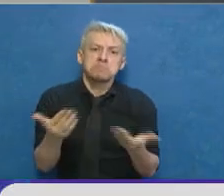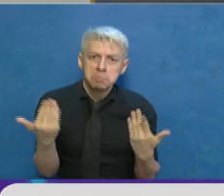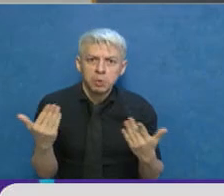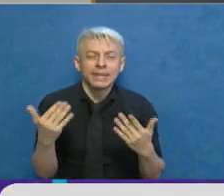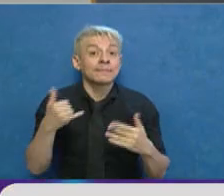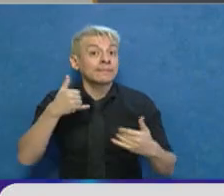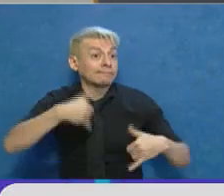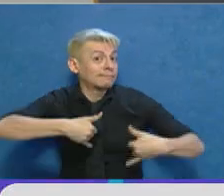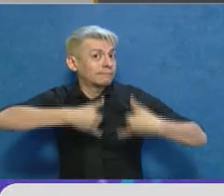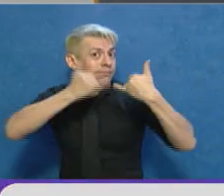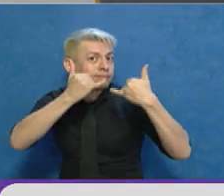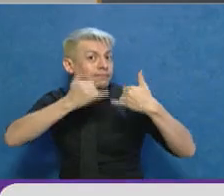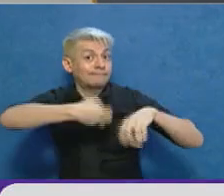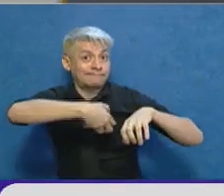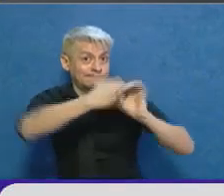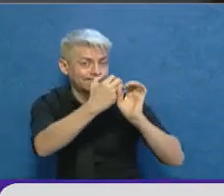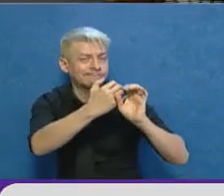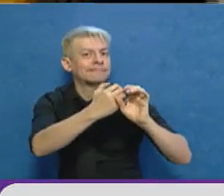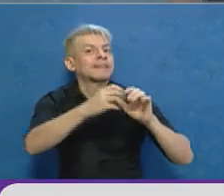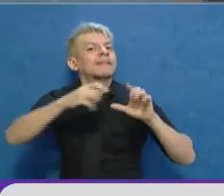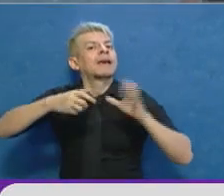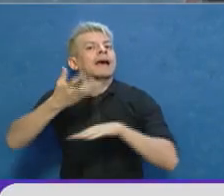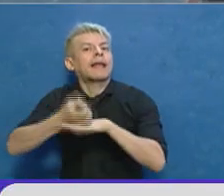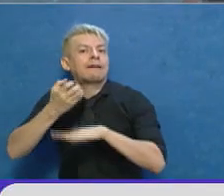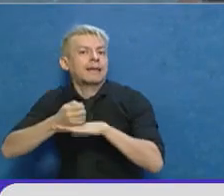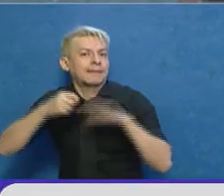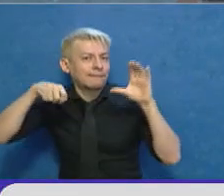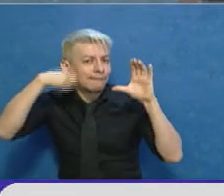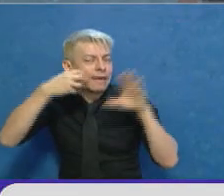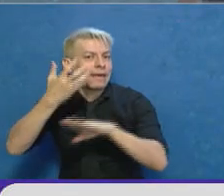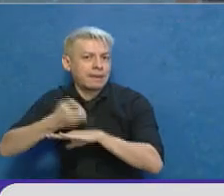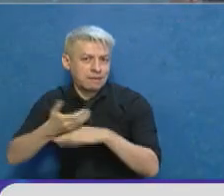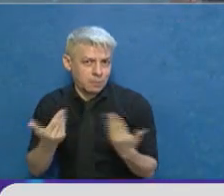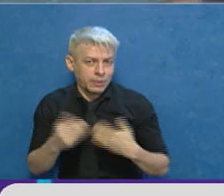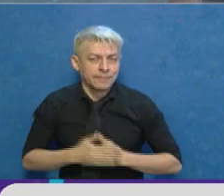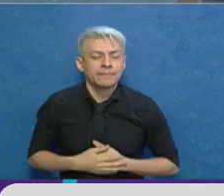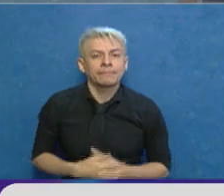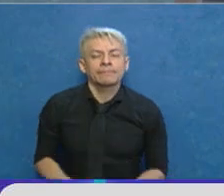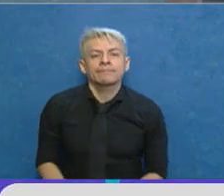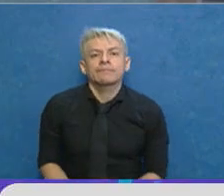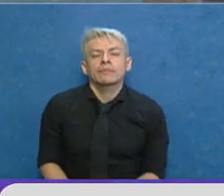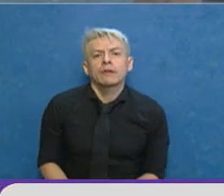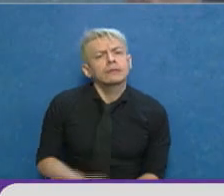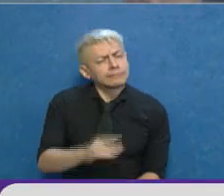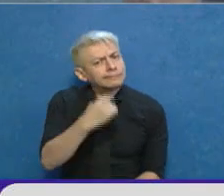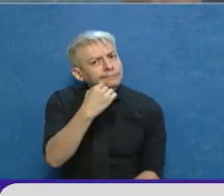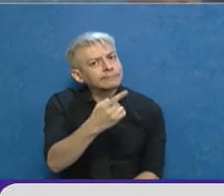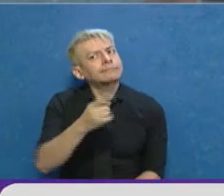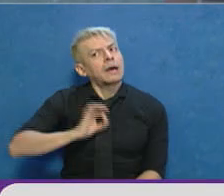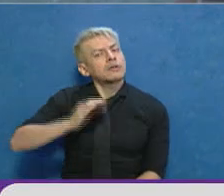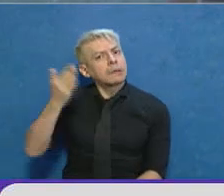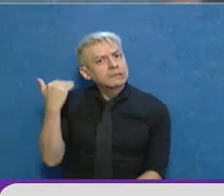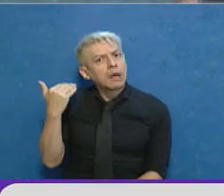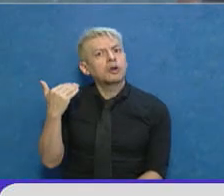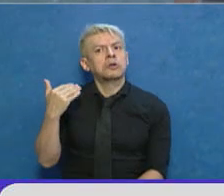las llamadas telefónicas. Ya que habló del polo judicial, déjeme preguntarle en qué instancia está. El año pasado venían a buen ritmo, bueno,